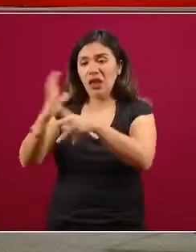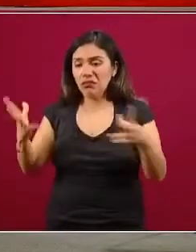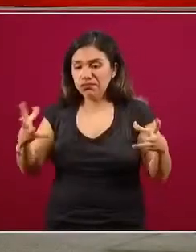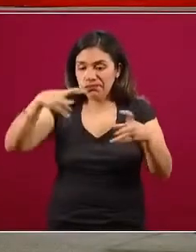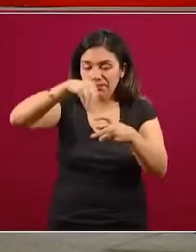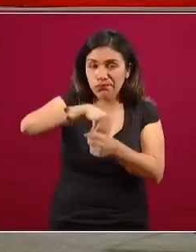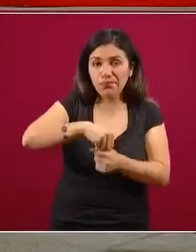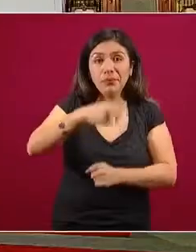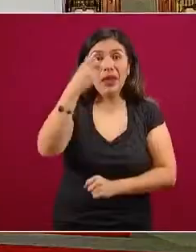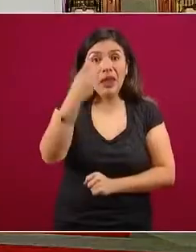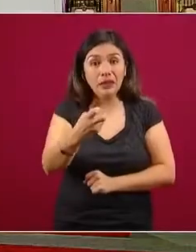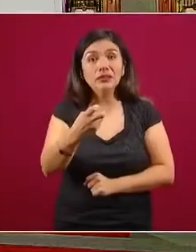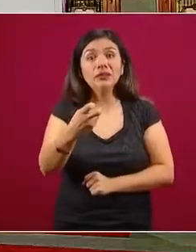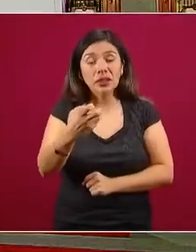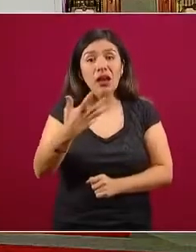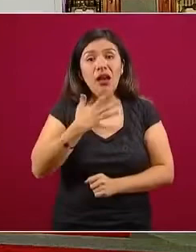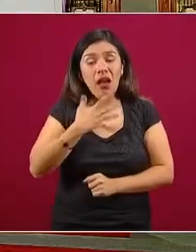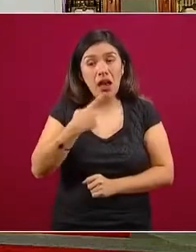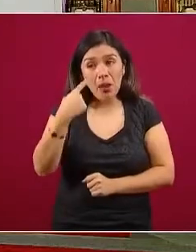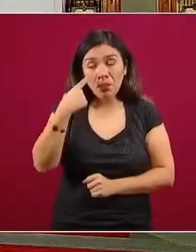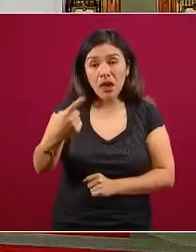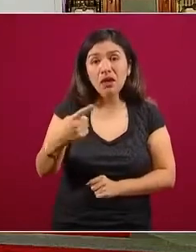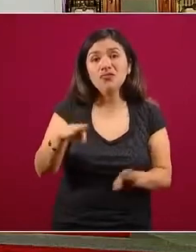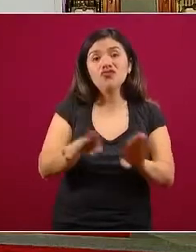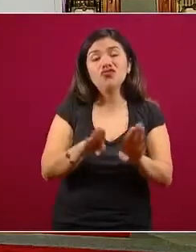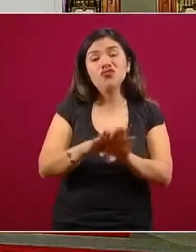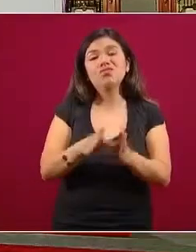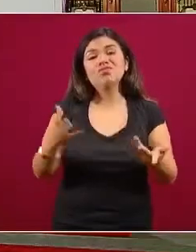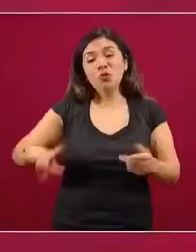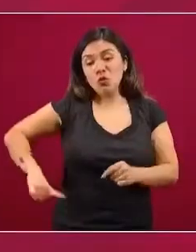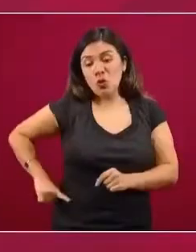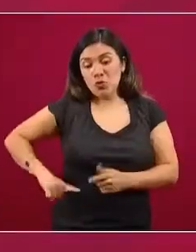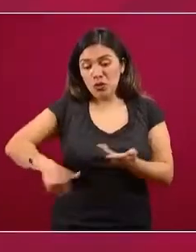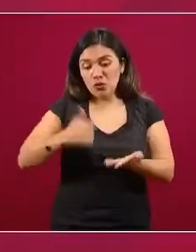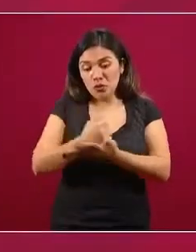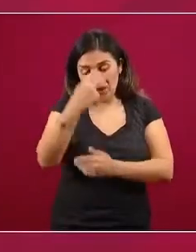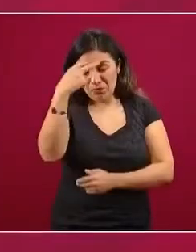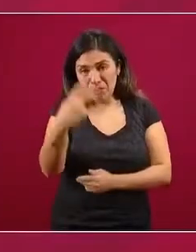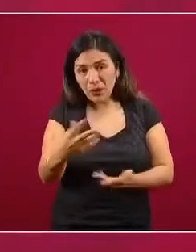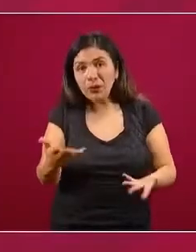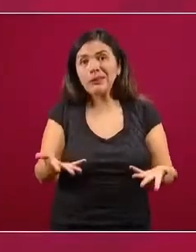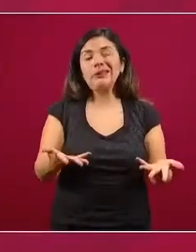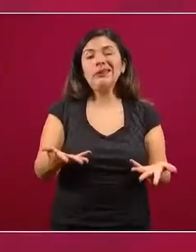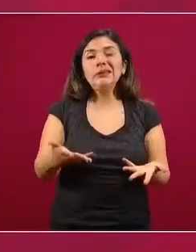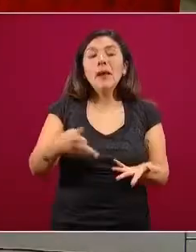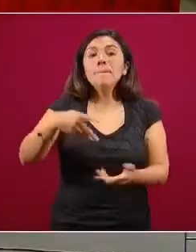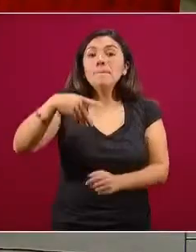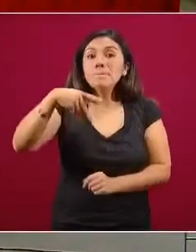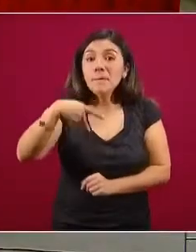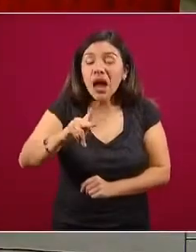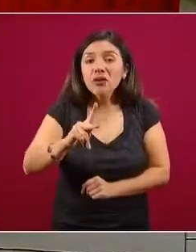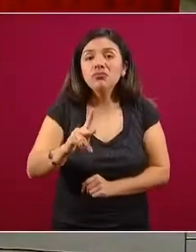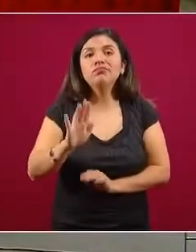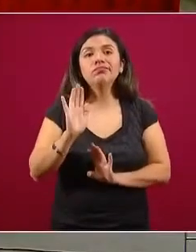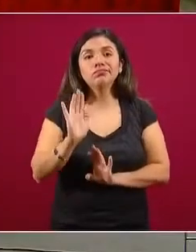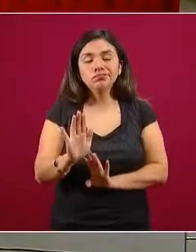ese es el escenario al que se ha enfrentado el gobierno de la Ciudad de México. Sin embargo, la